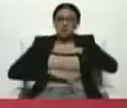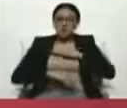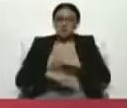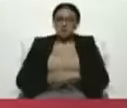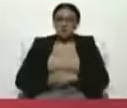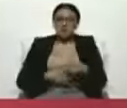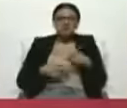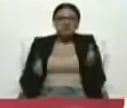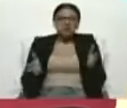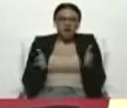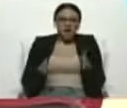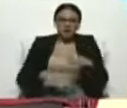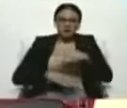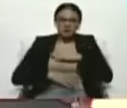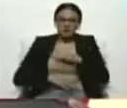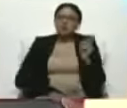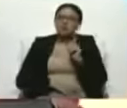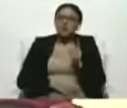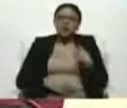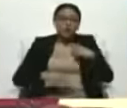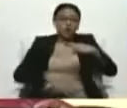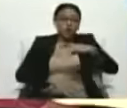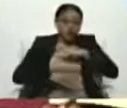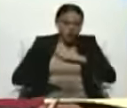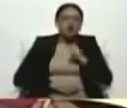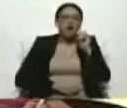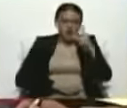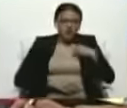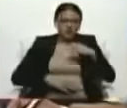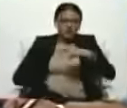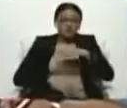ganamos en toda Venezuela, y que